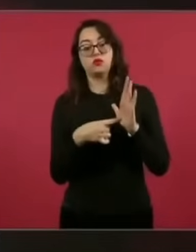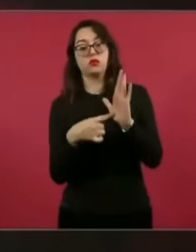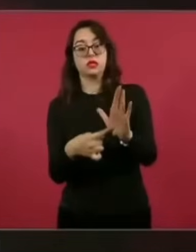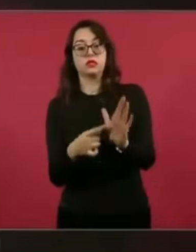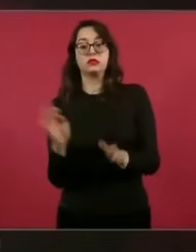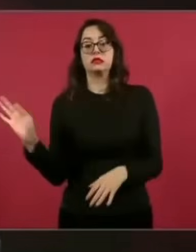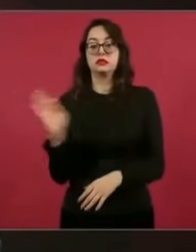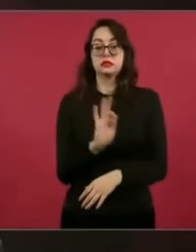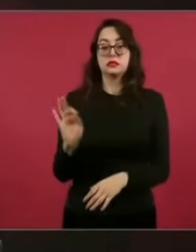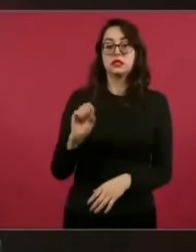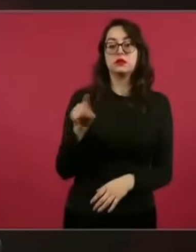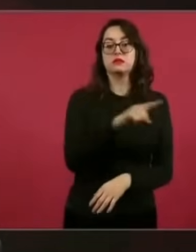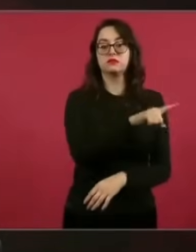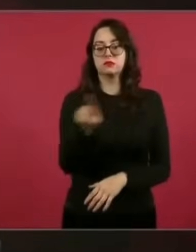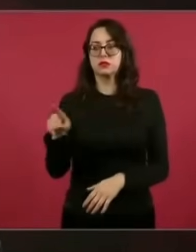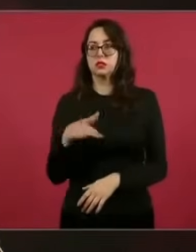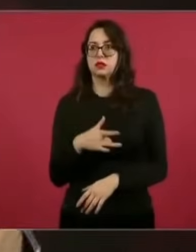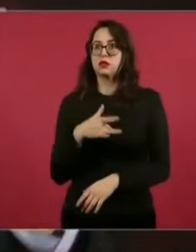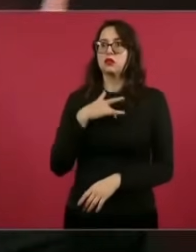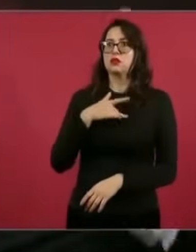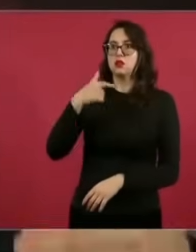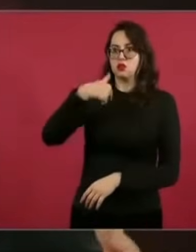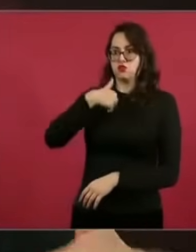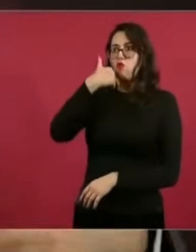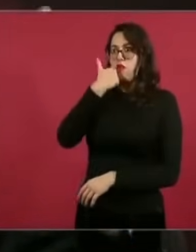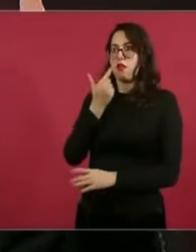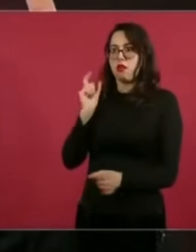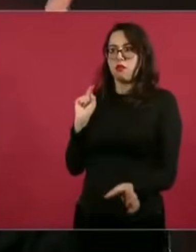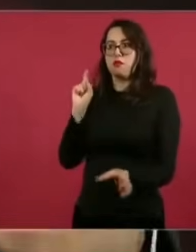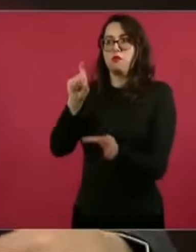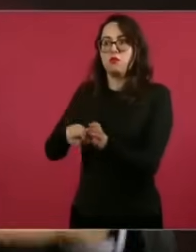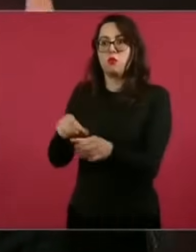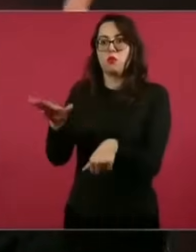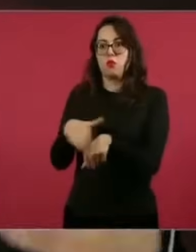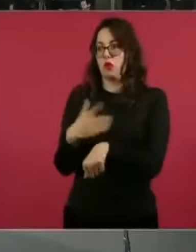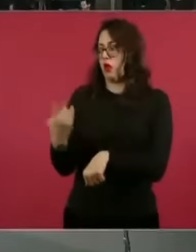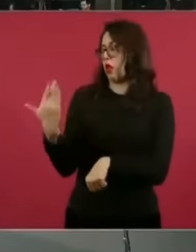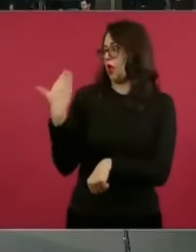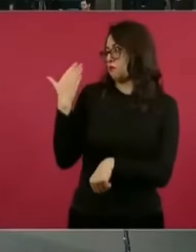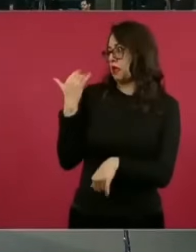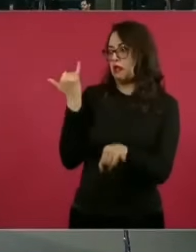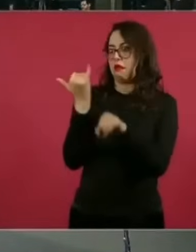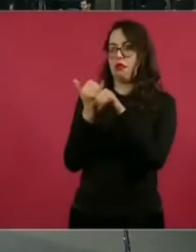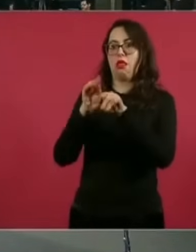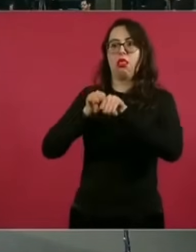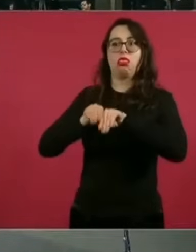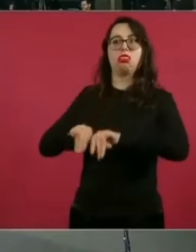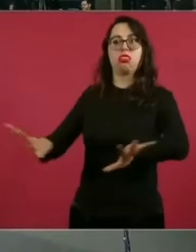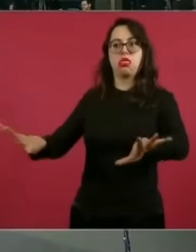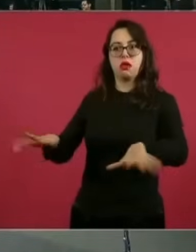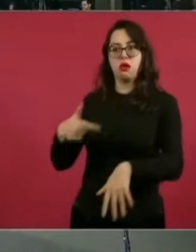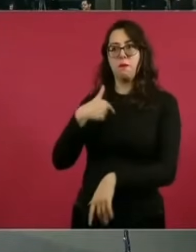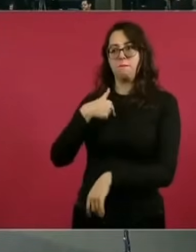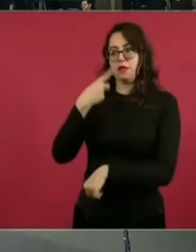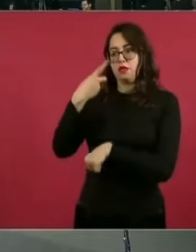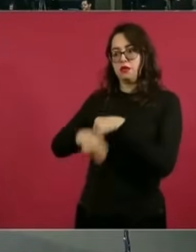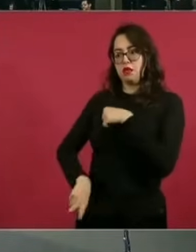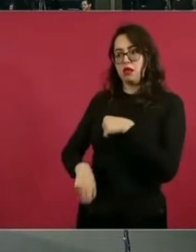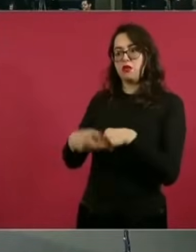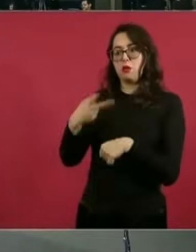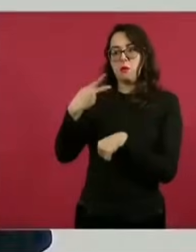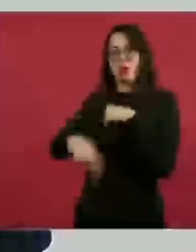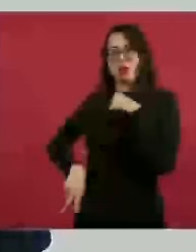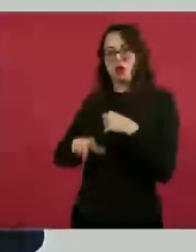periodista siente que con la vulneración de sus datos personales, como ya se ha referido, por este acceso